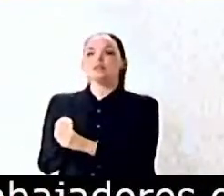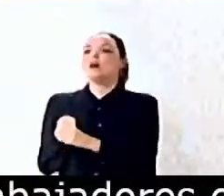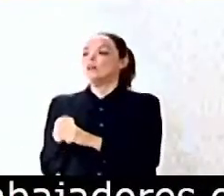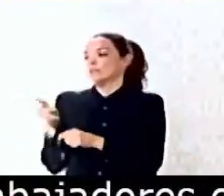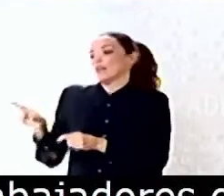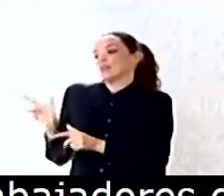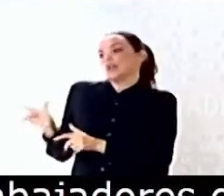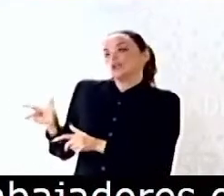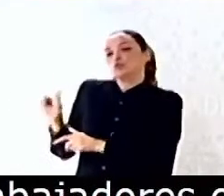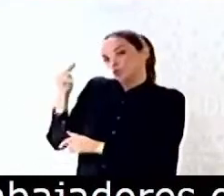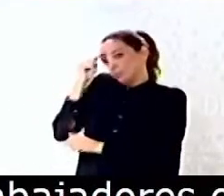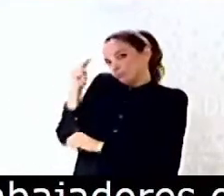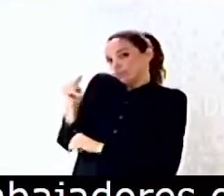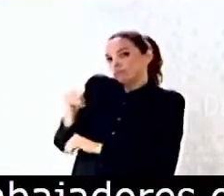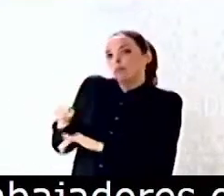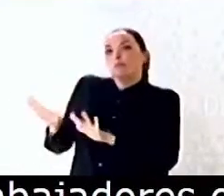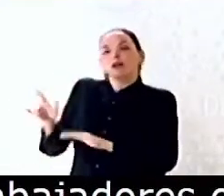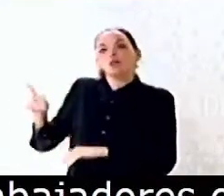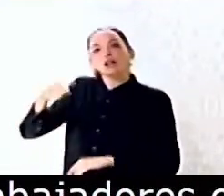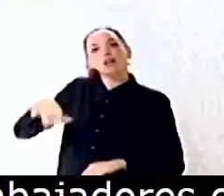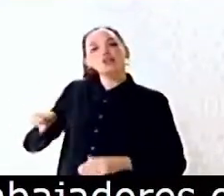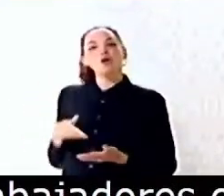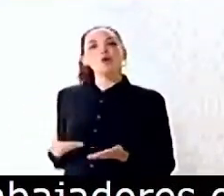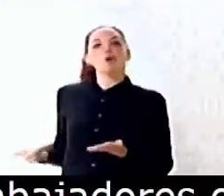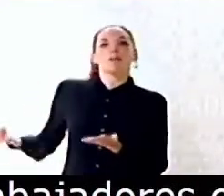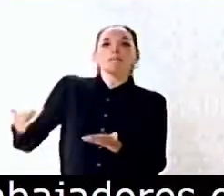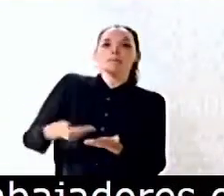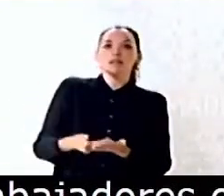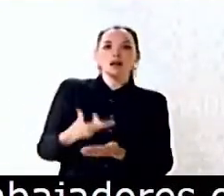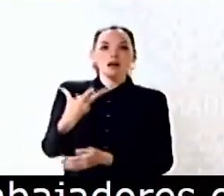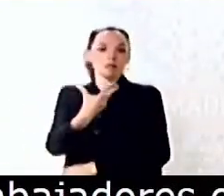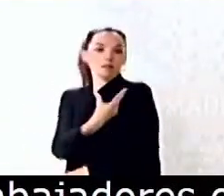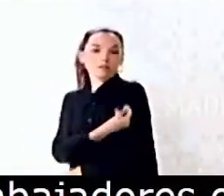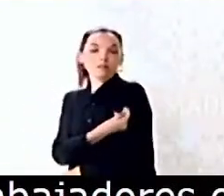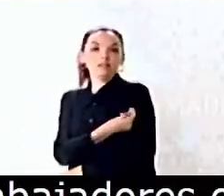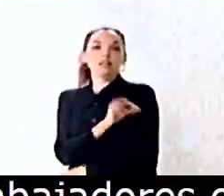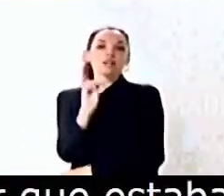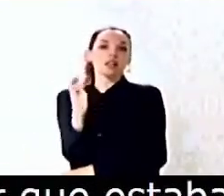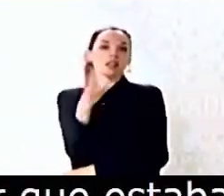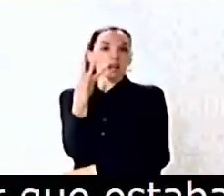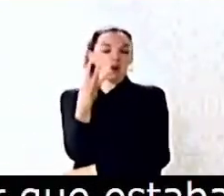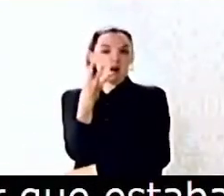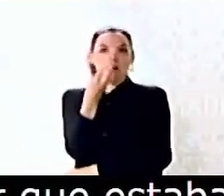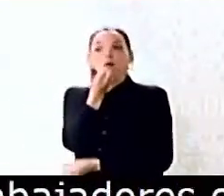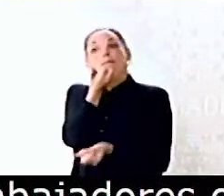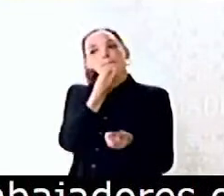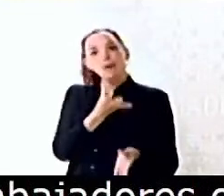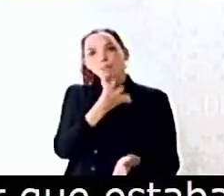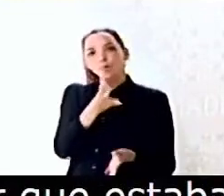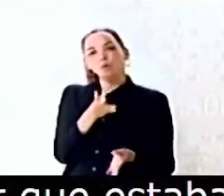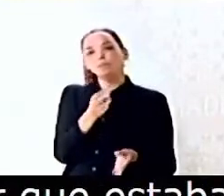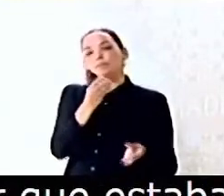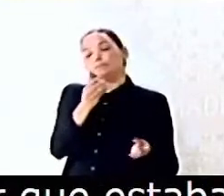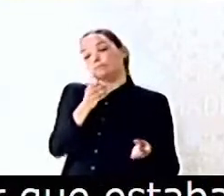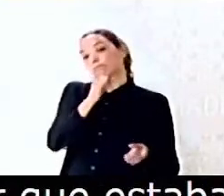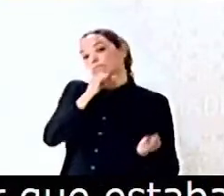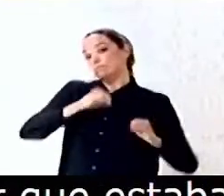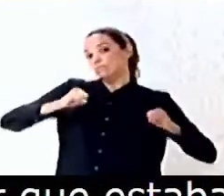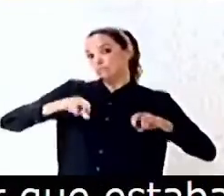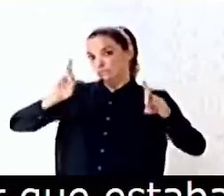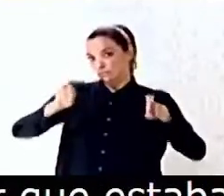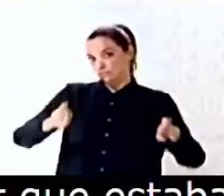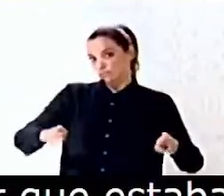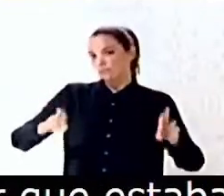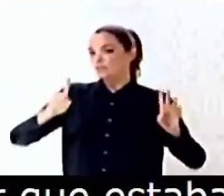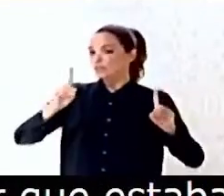derecho, reclamar que estaba muy bien que vacunásemos a las personas que que están de residentes en las residencias, pero que también sería